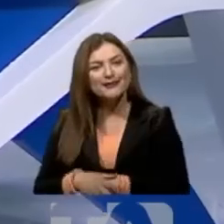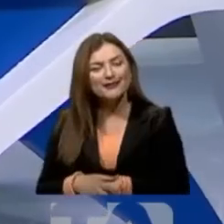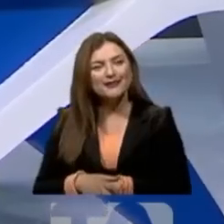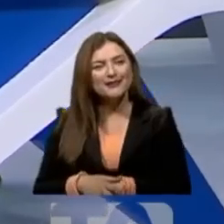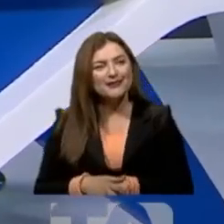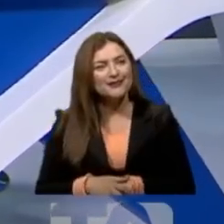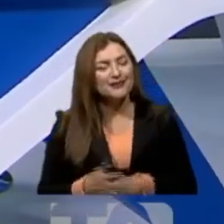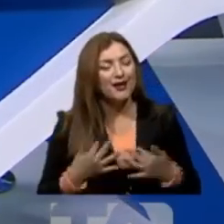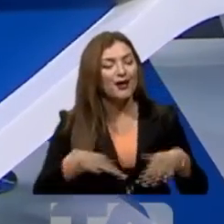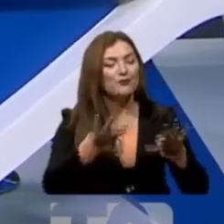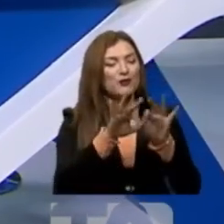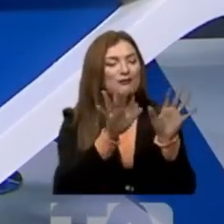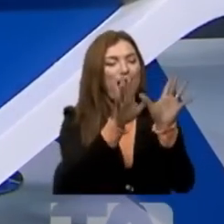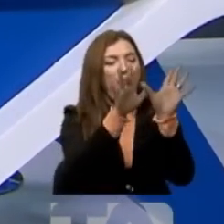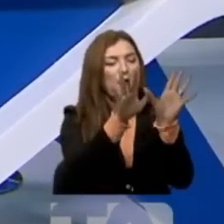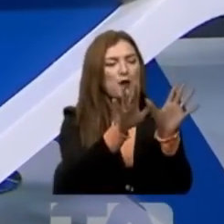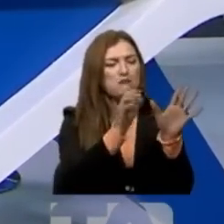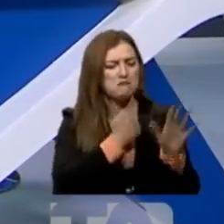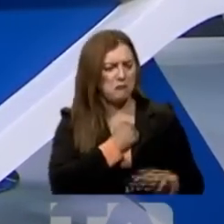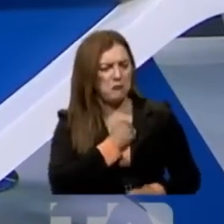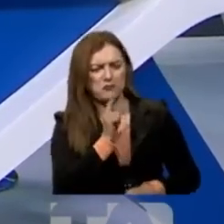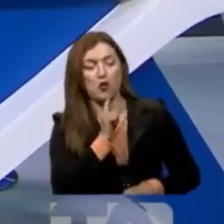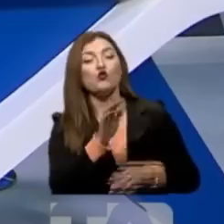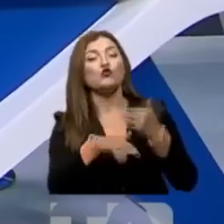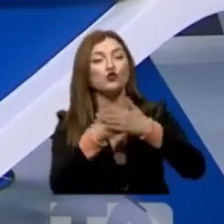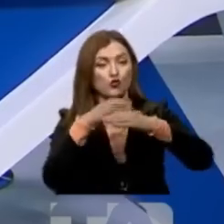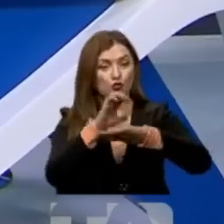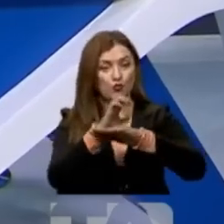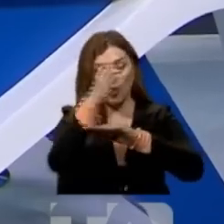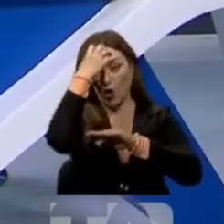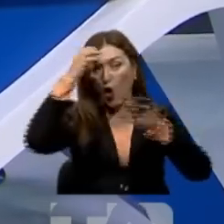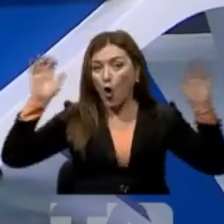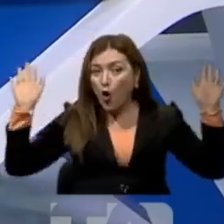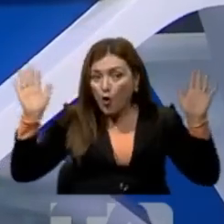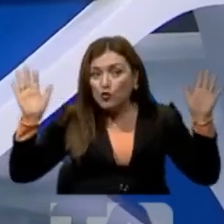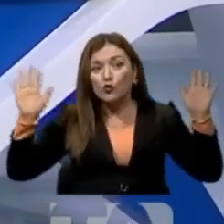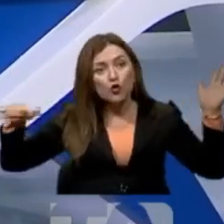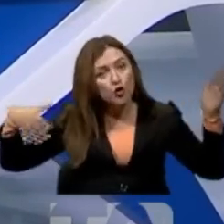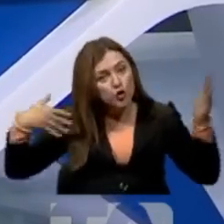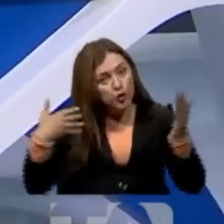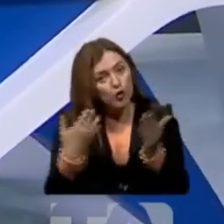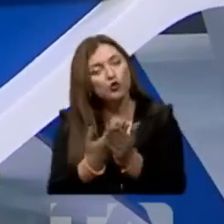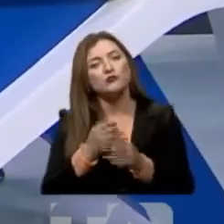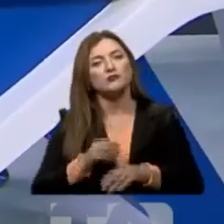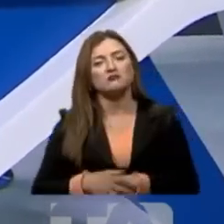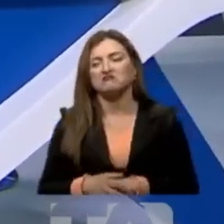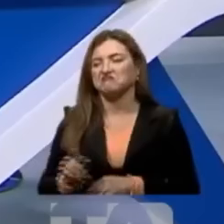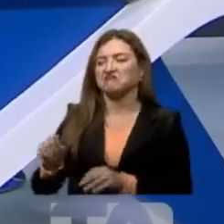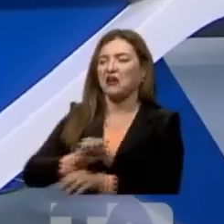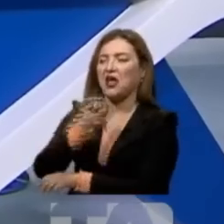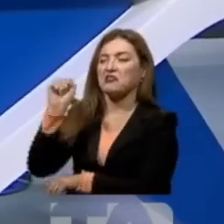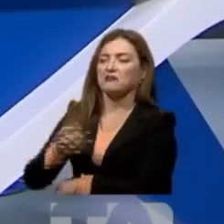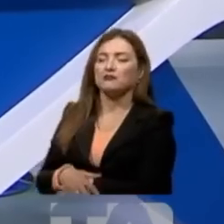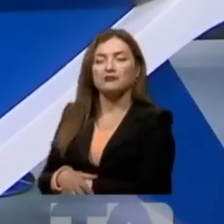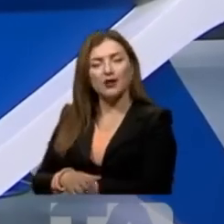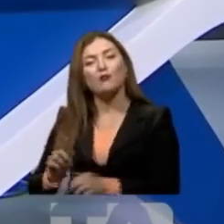emblemática no es mía, es de todos los ecuatorianos. No, pero en vista de que el ya me ganó... El cóndor andino es de todos, por favor, lea. No, en vista de que ya me ganó. Primero yo